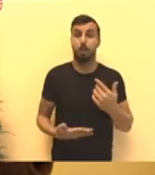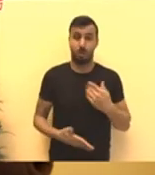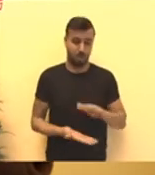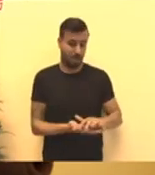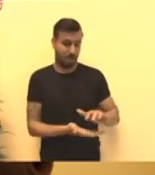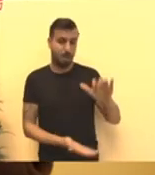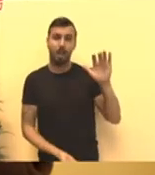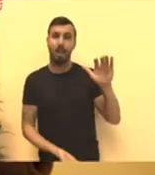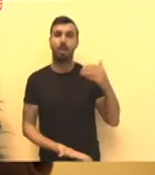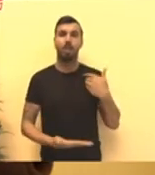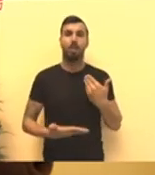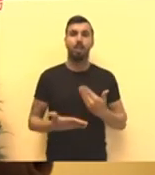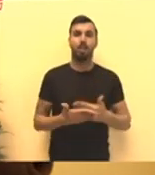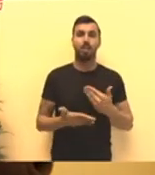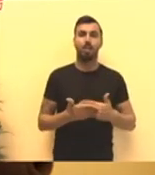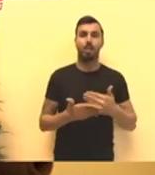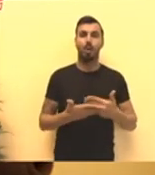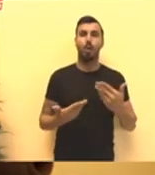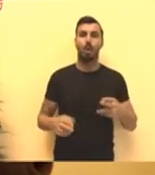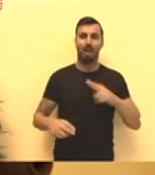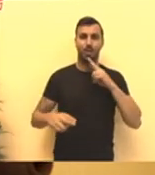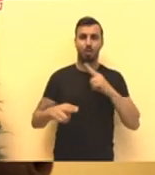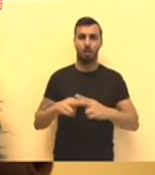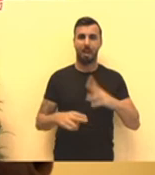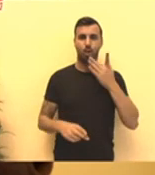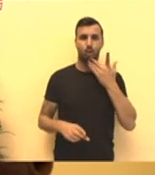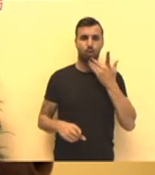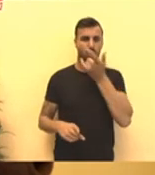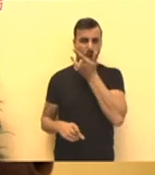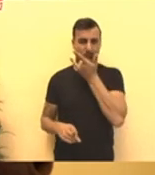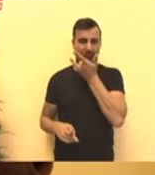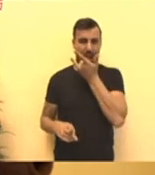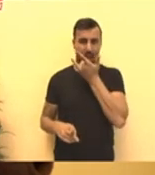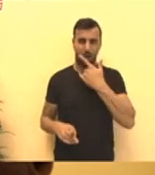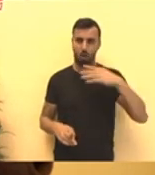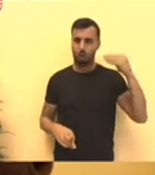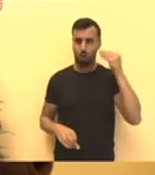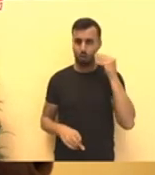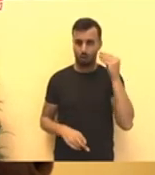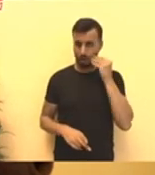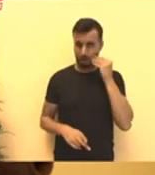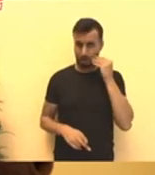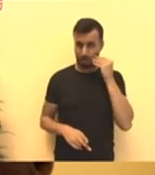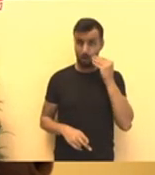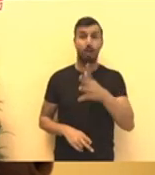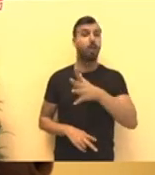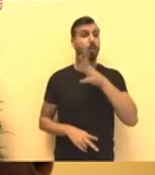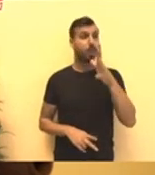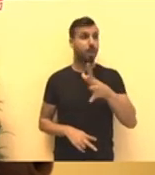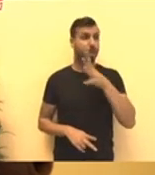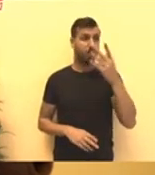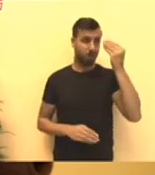cuando era pequeña tenía el certificado de su normalidad. Sí, porque decían que eras